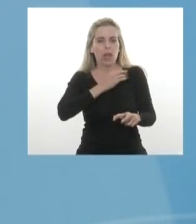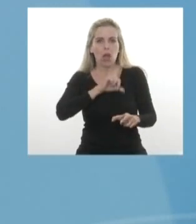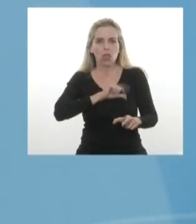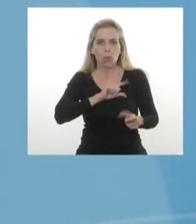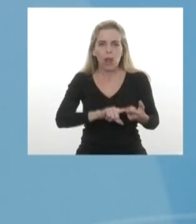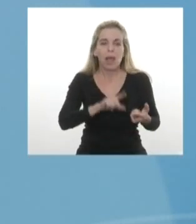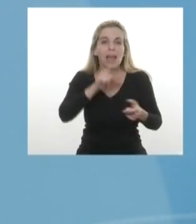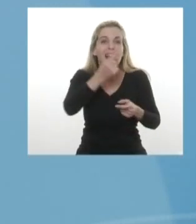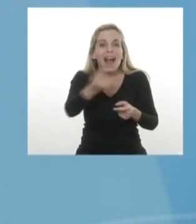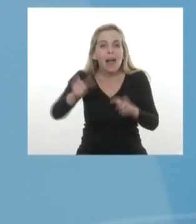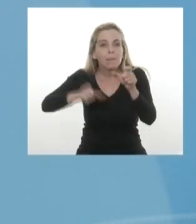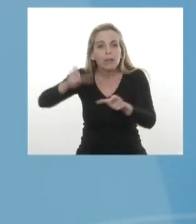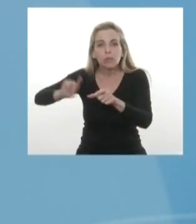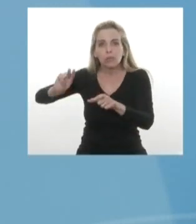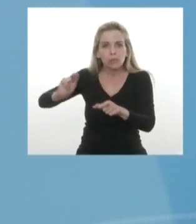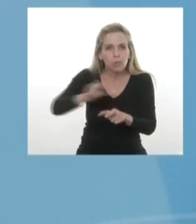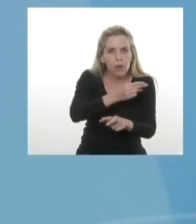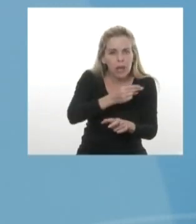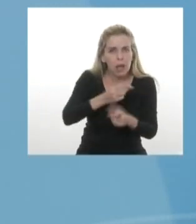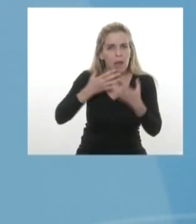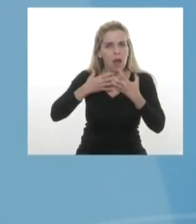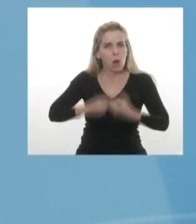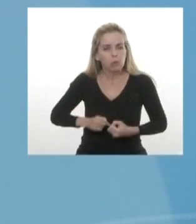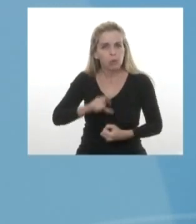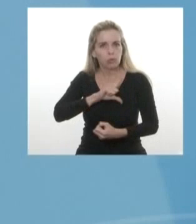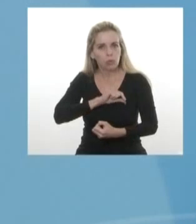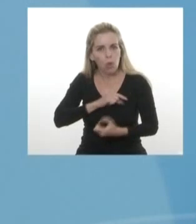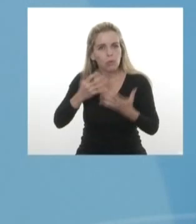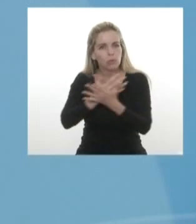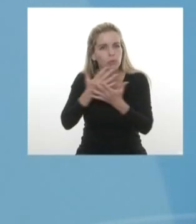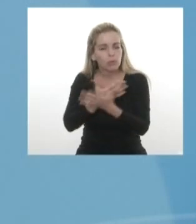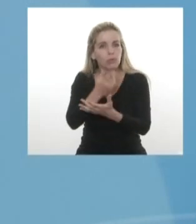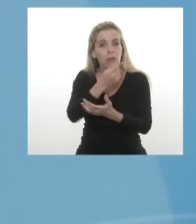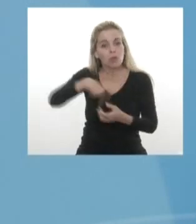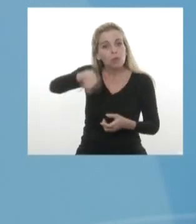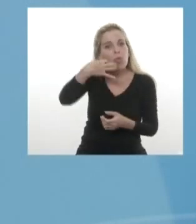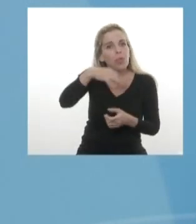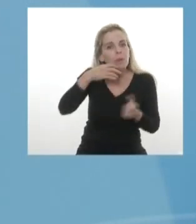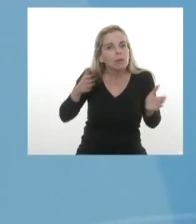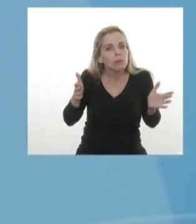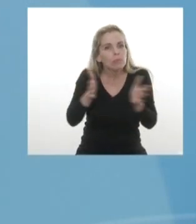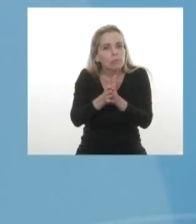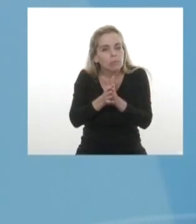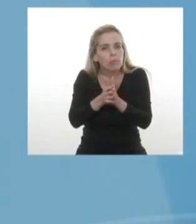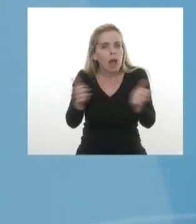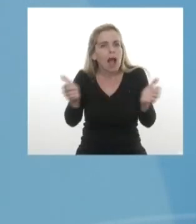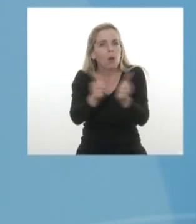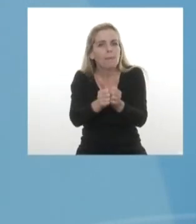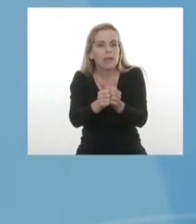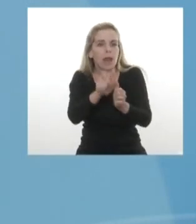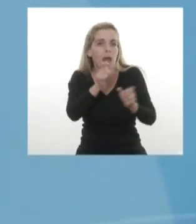muerte debe conmovernos. Debemos estar cerca del pesar que sufren quienes han